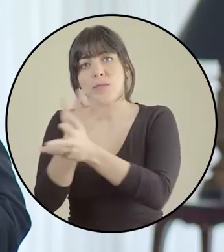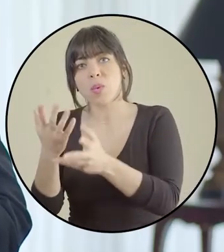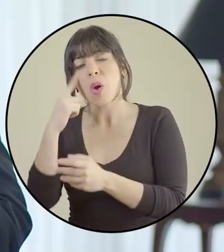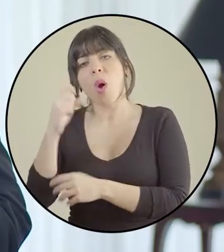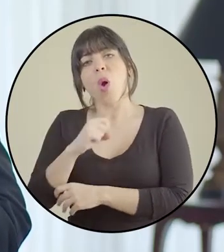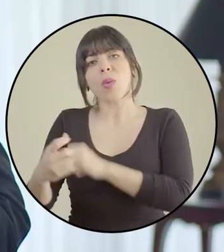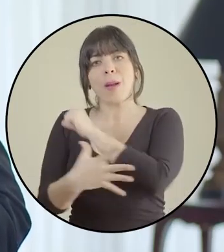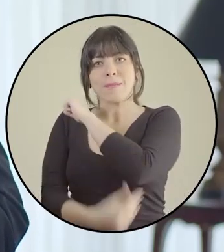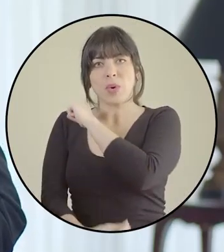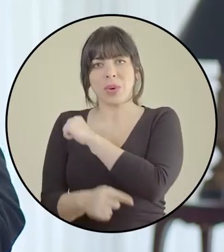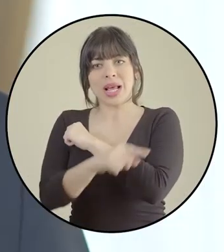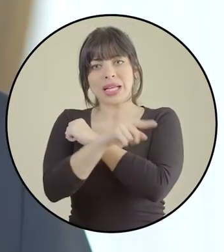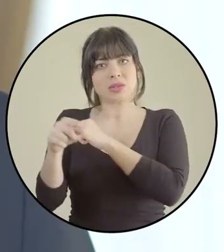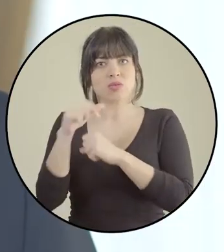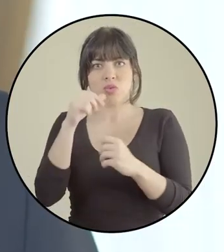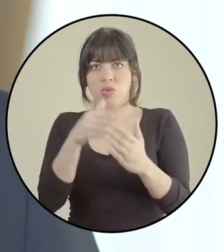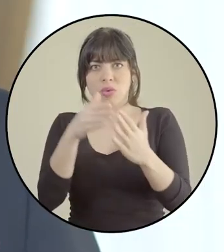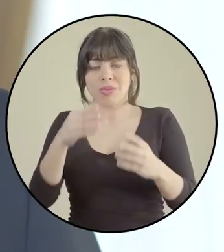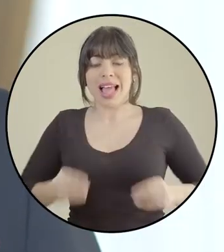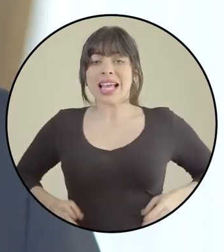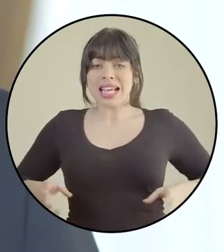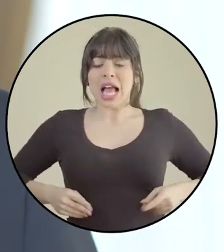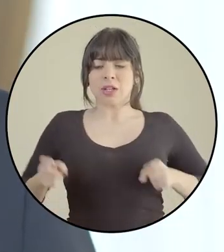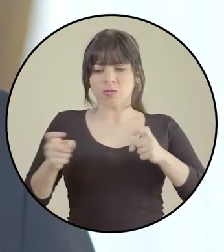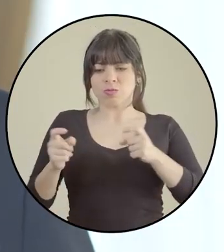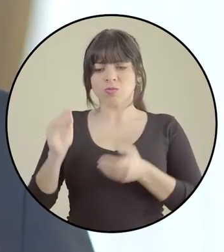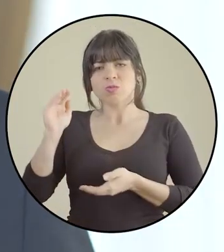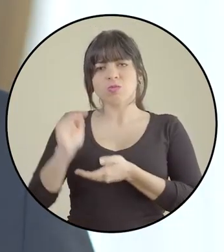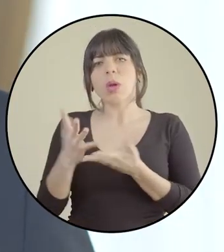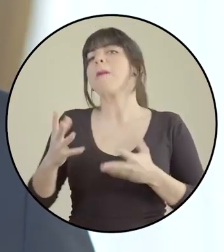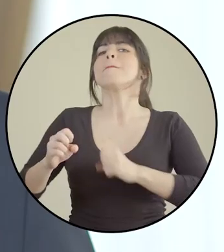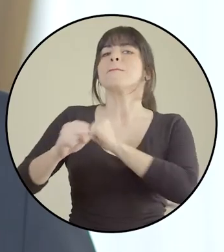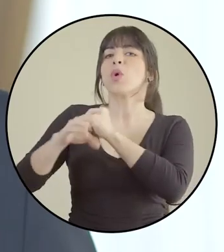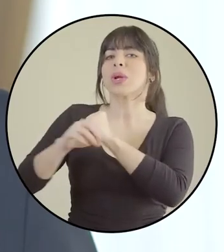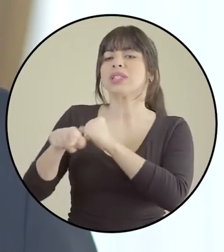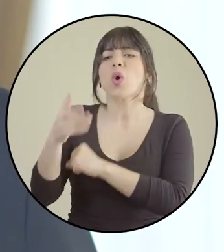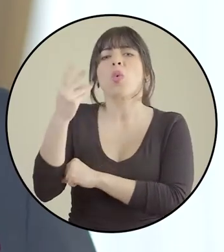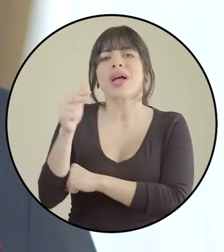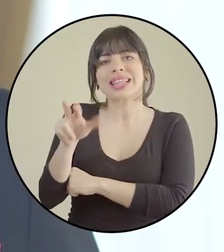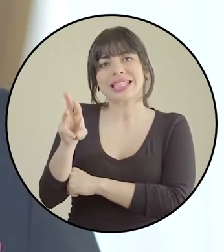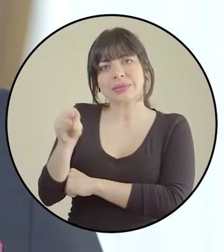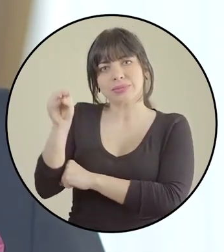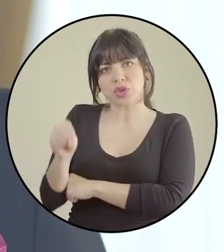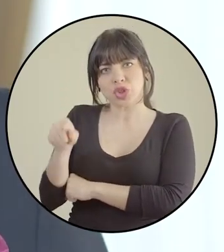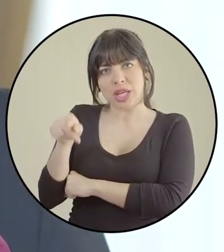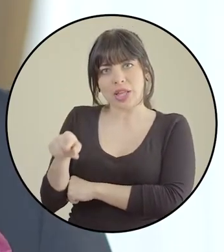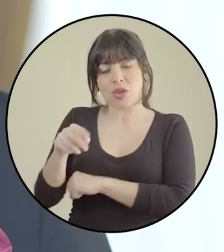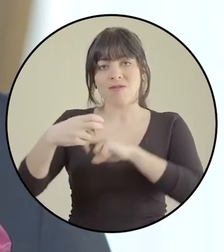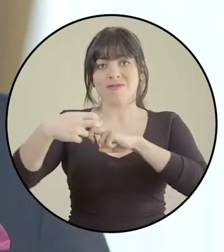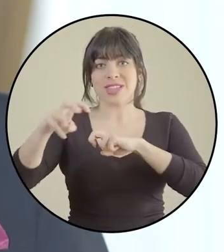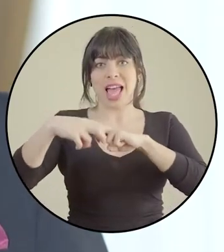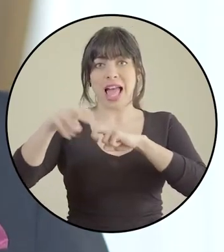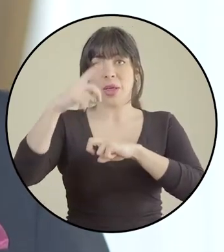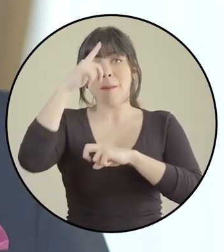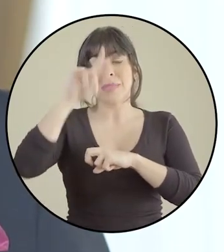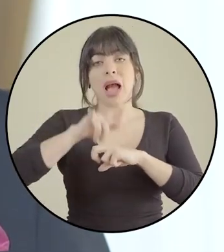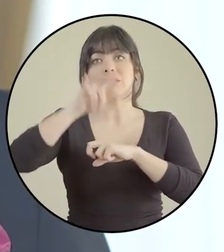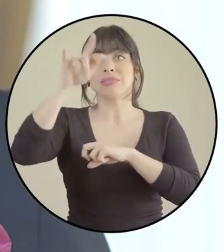seguridad pública o combate a la pobreza. Reducimos gastos controlables, como publicidad, un 36%.